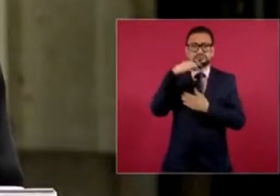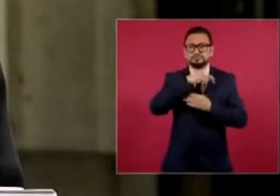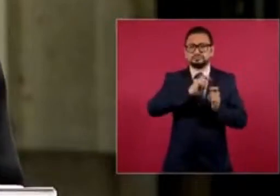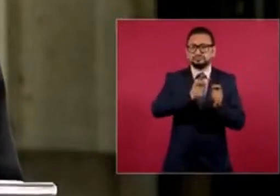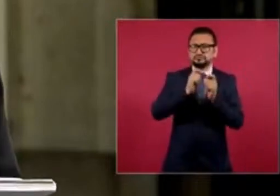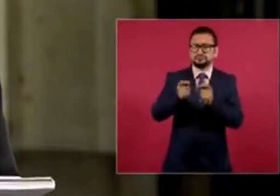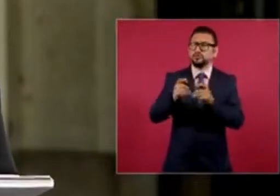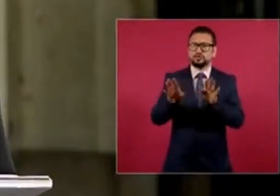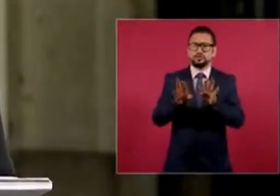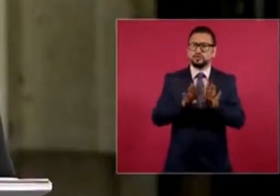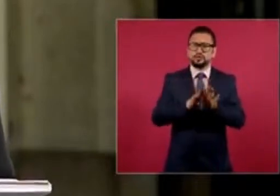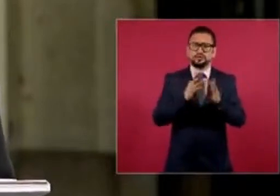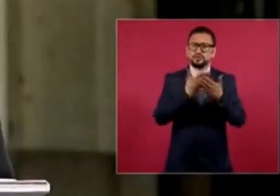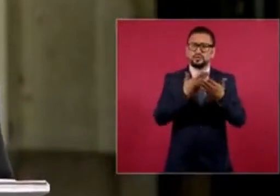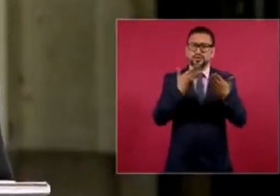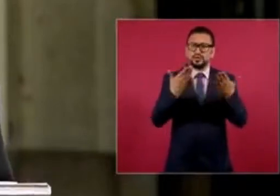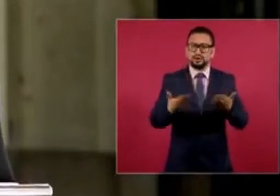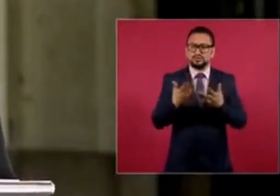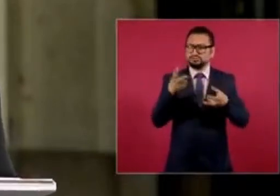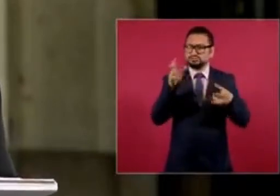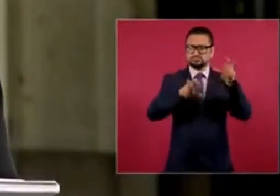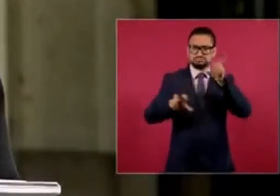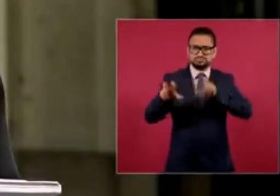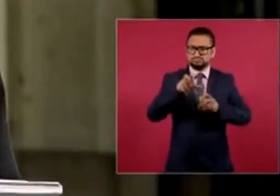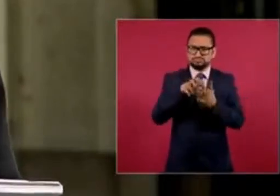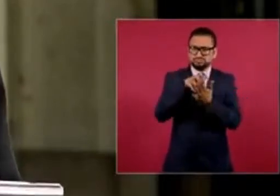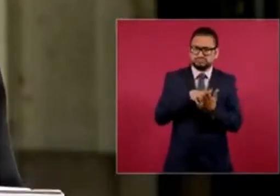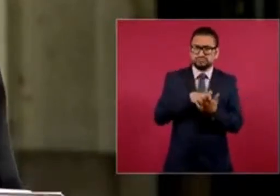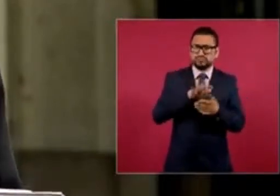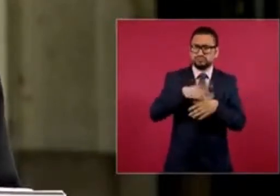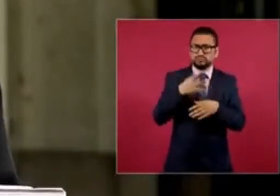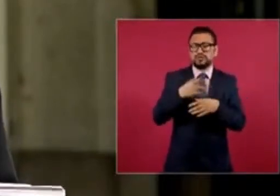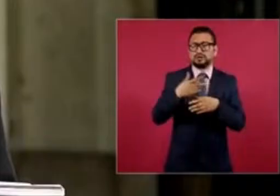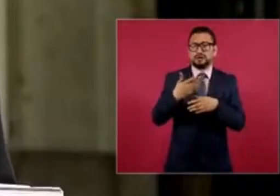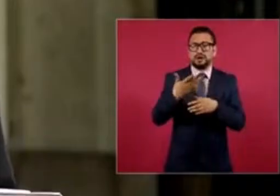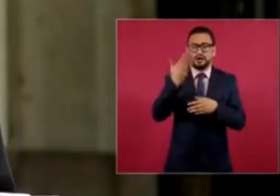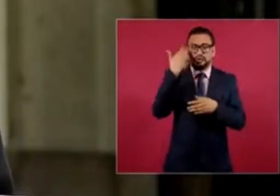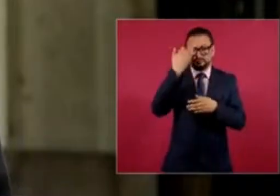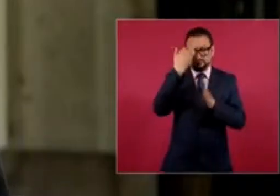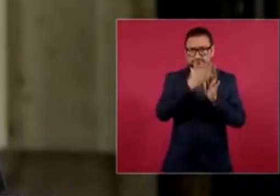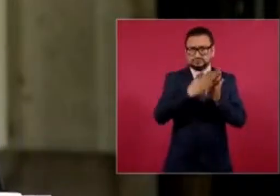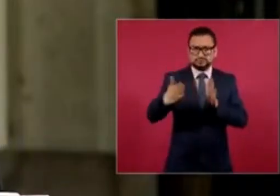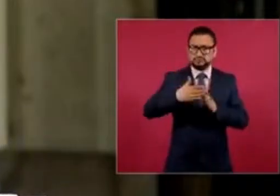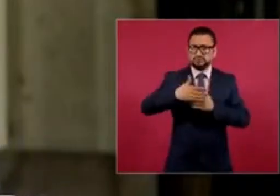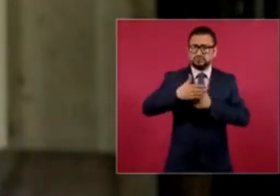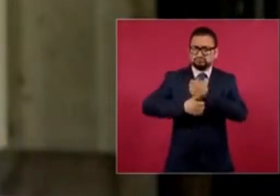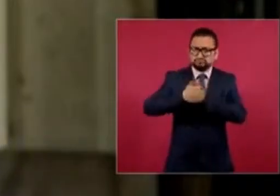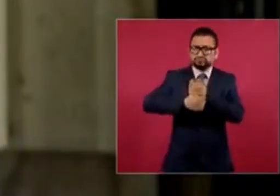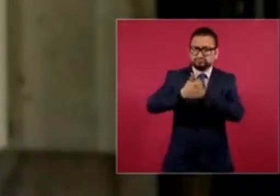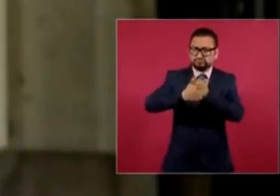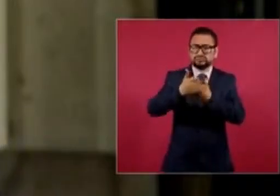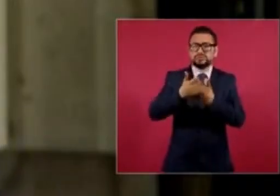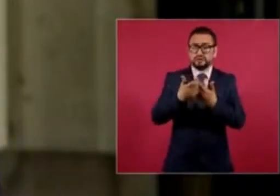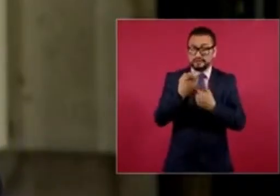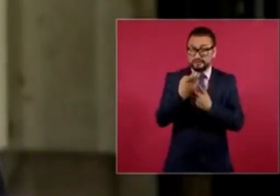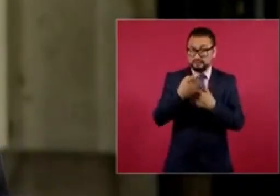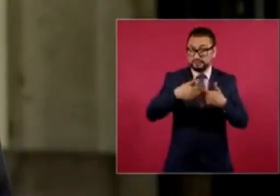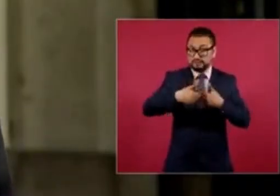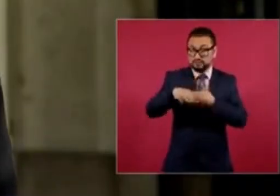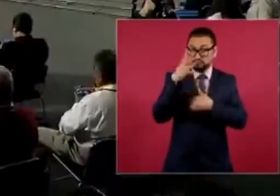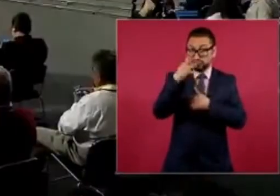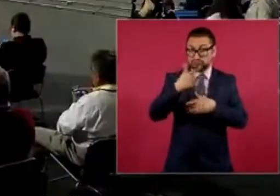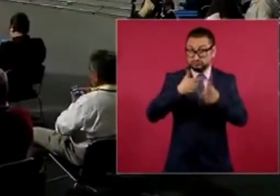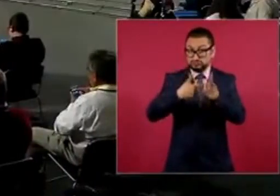esta forma de abordar la inversión en comparación con el proceso de licitaciones públicas? ¿Y opina usted que este es el camino a seguir a futuro?